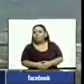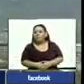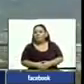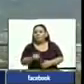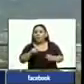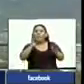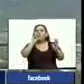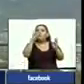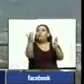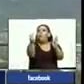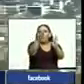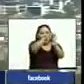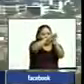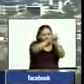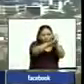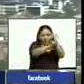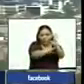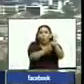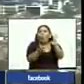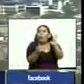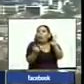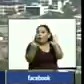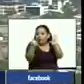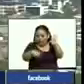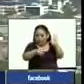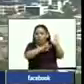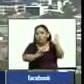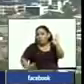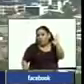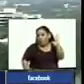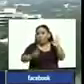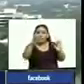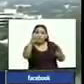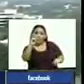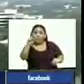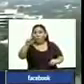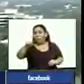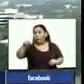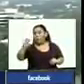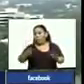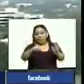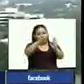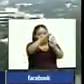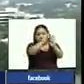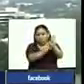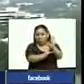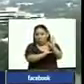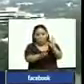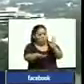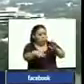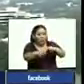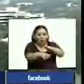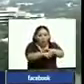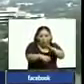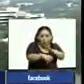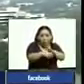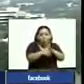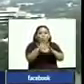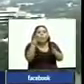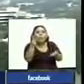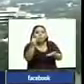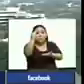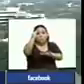posiciona a El Salvador en el puesto 0.4 de ausencia de la corrupción, reflejando una